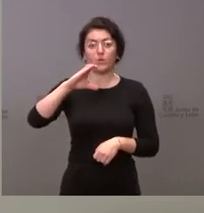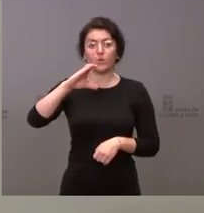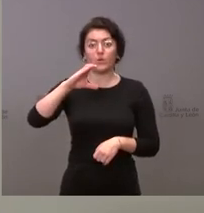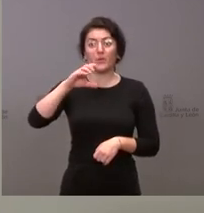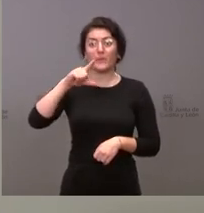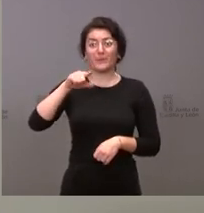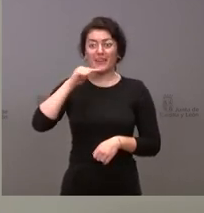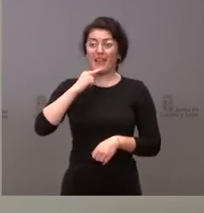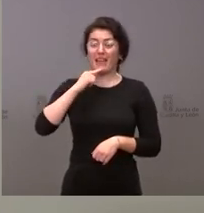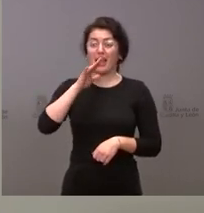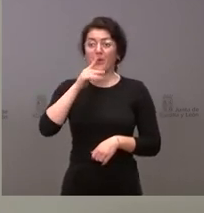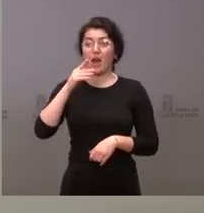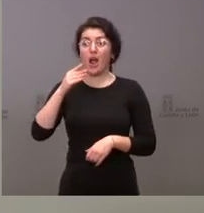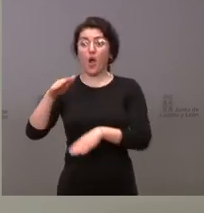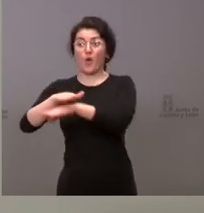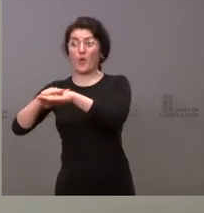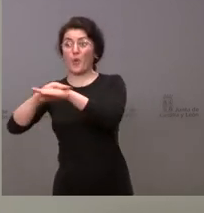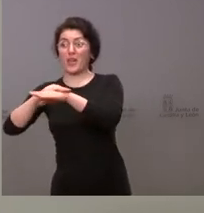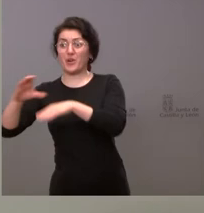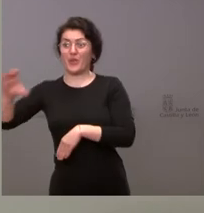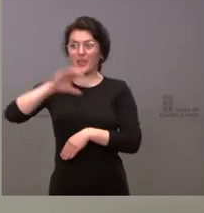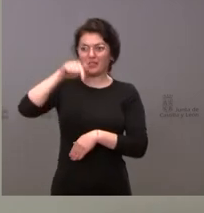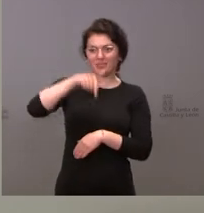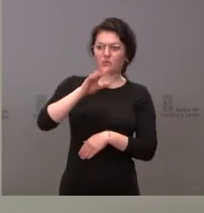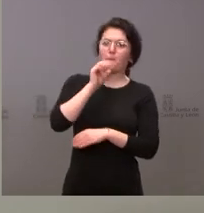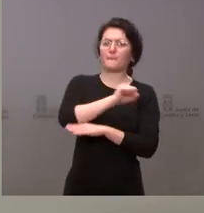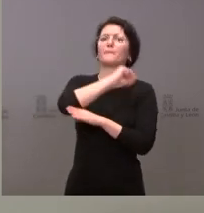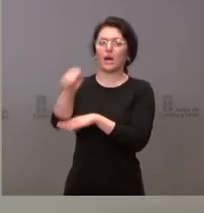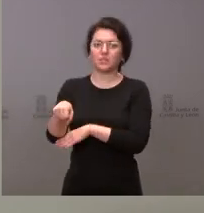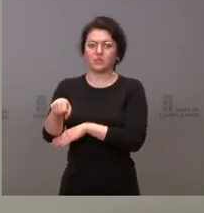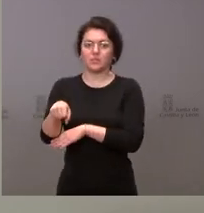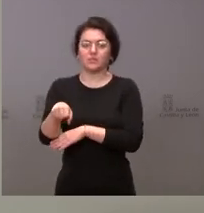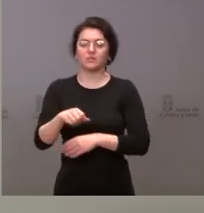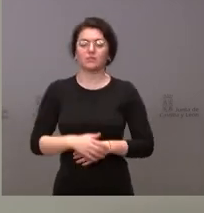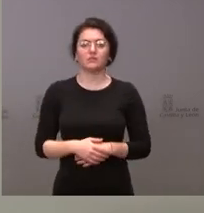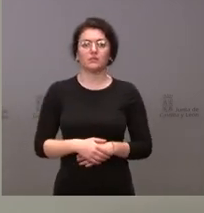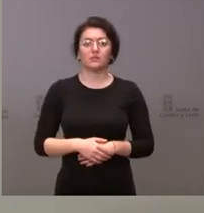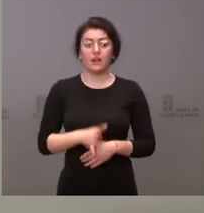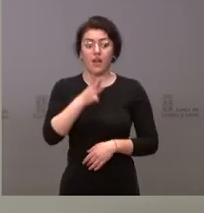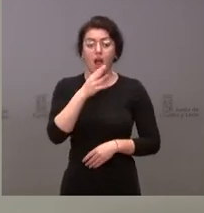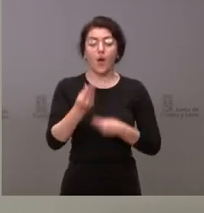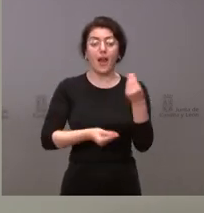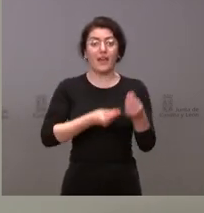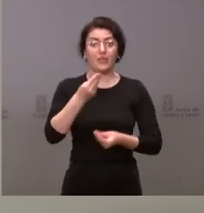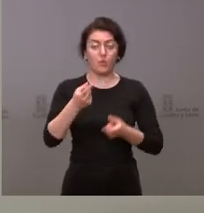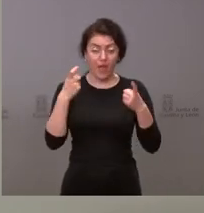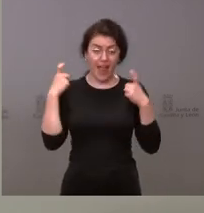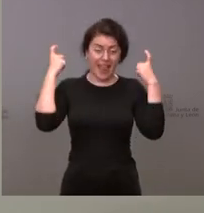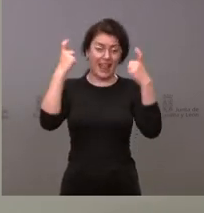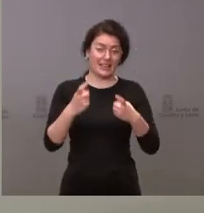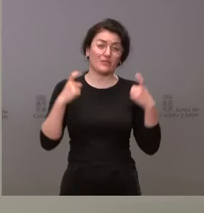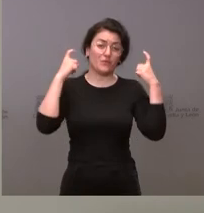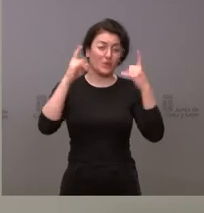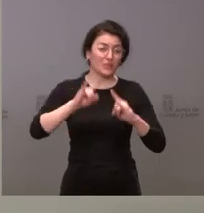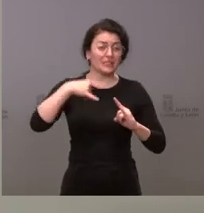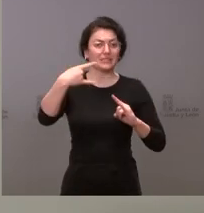por un lado y al que figuran en esta cantidad que hemos ganado como consecuencia de la sociedad el iva ahora vamos a hacer un esfuerzo adicional en este contexto del plan